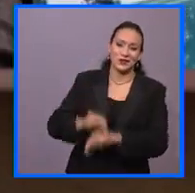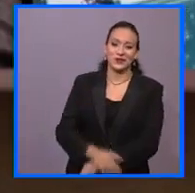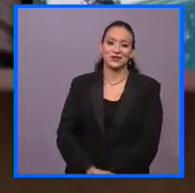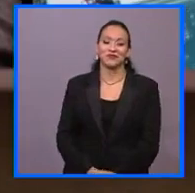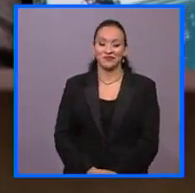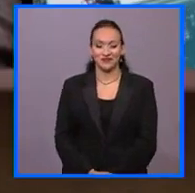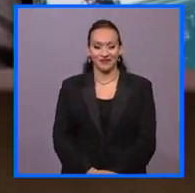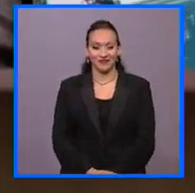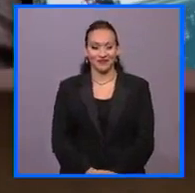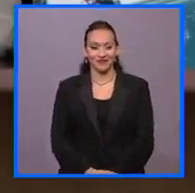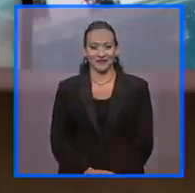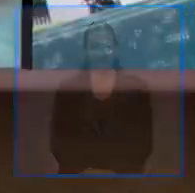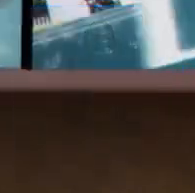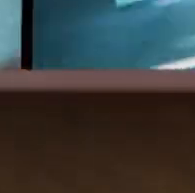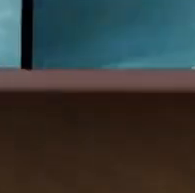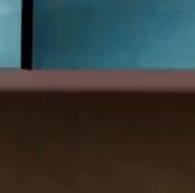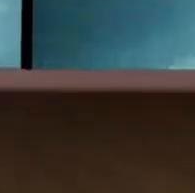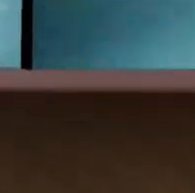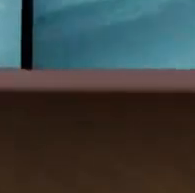académico.